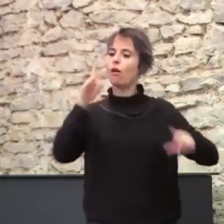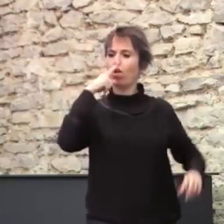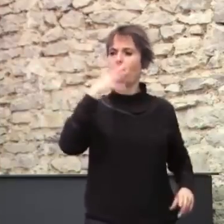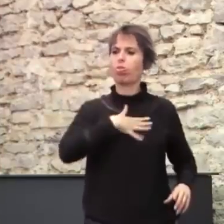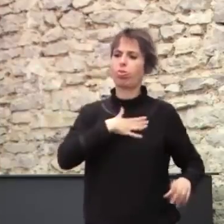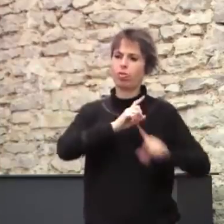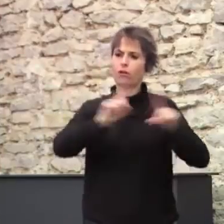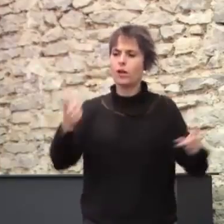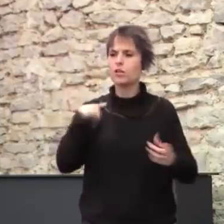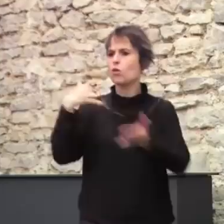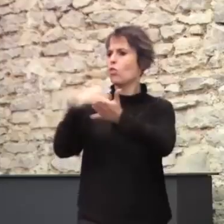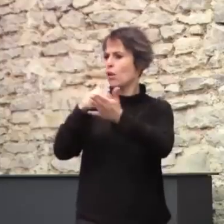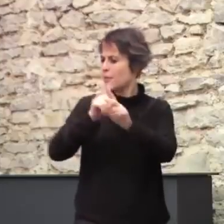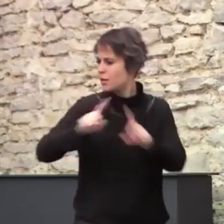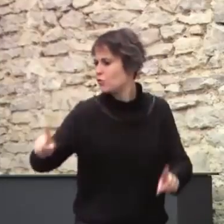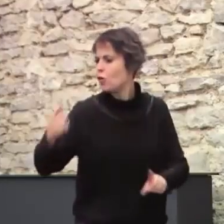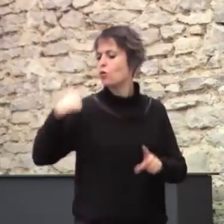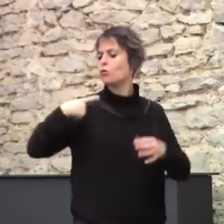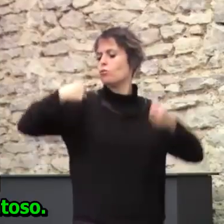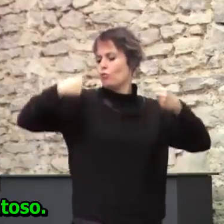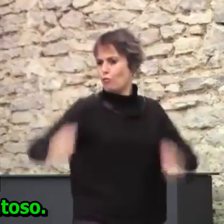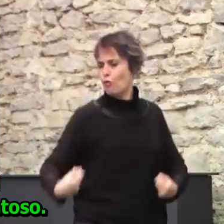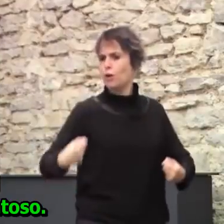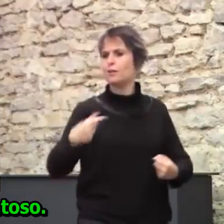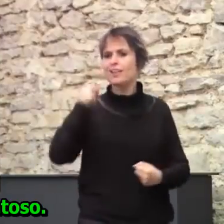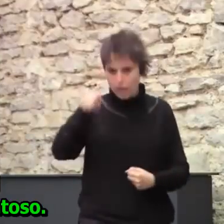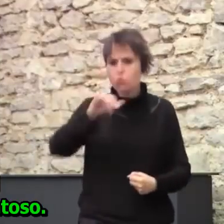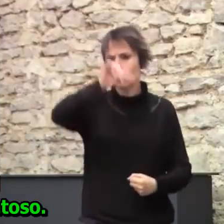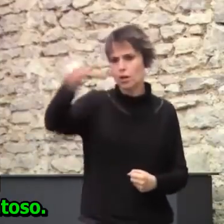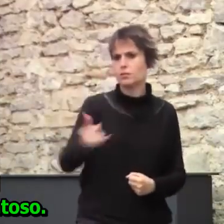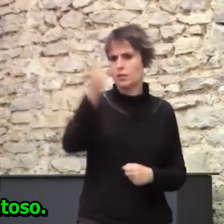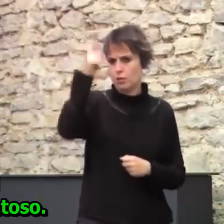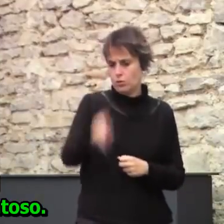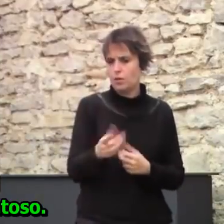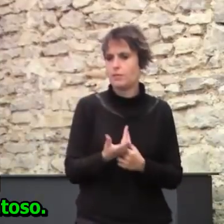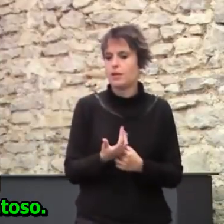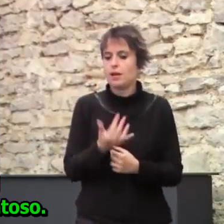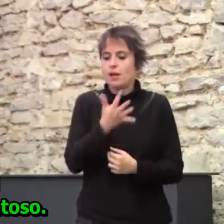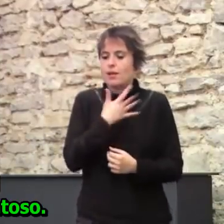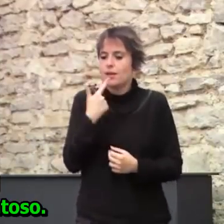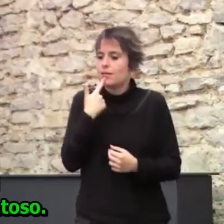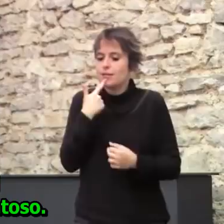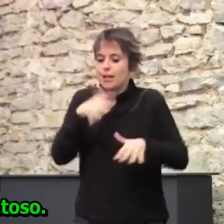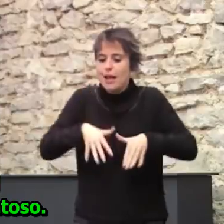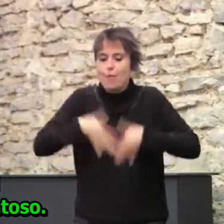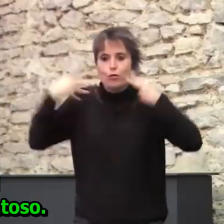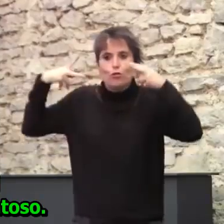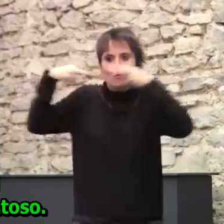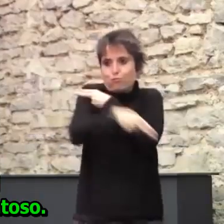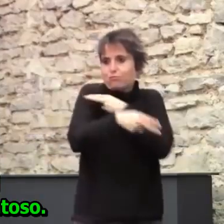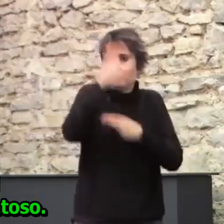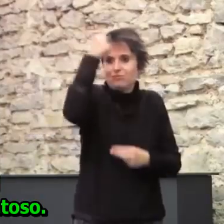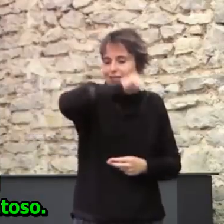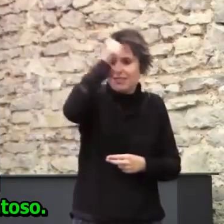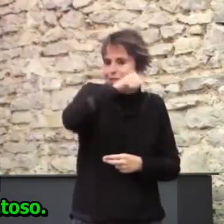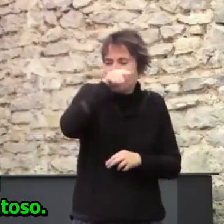eres débil, que no eres vulnerable, que no eres frágil. Realmente el grado de mutilación emocional al que sometemos a los niños